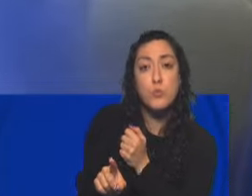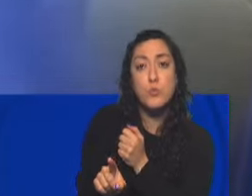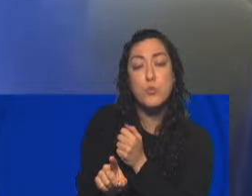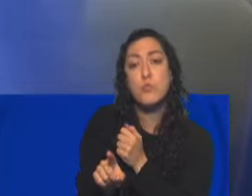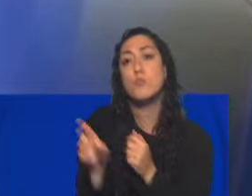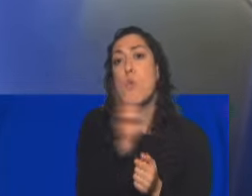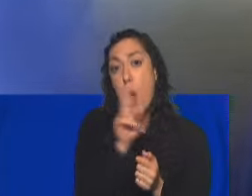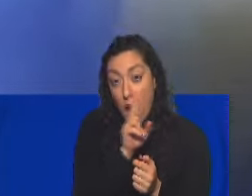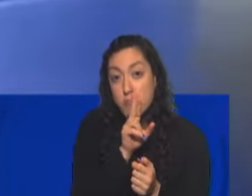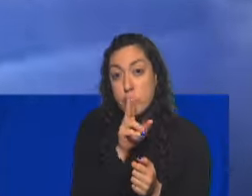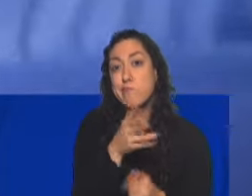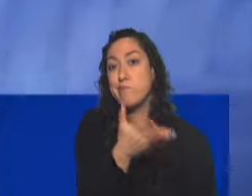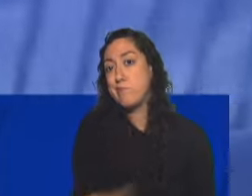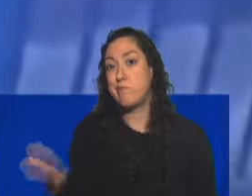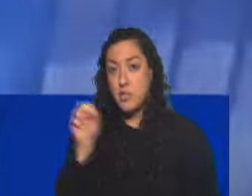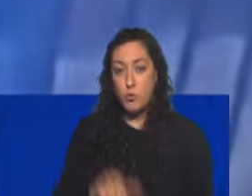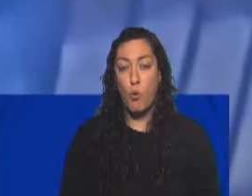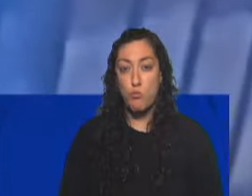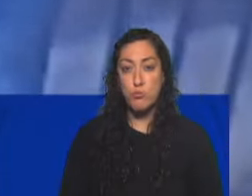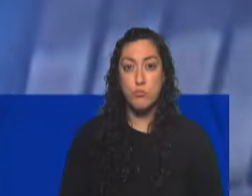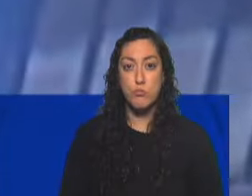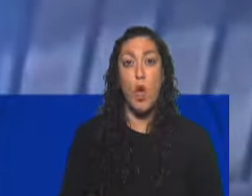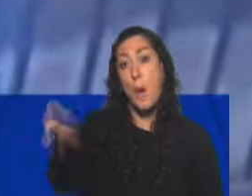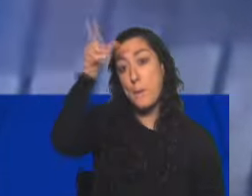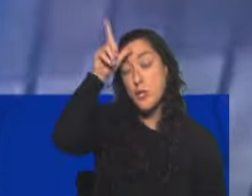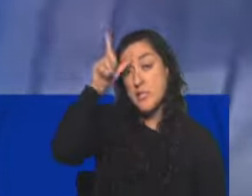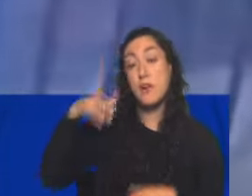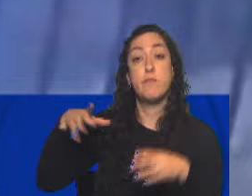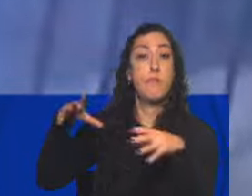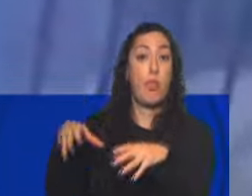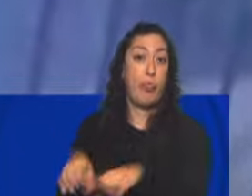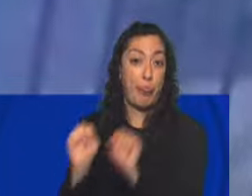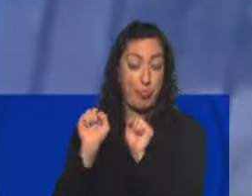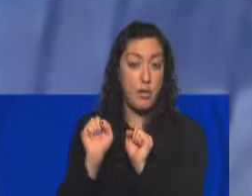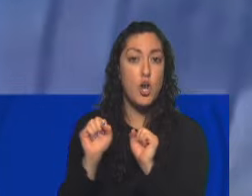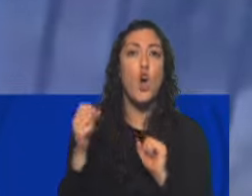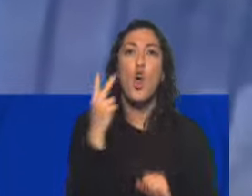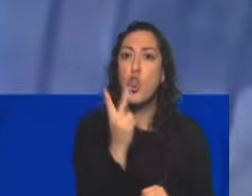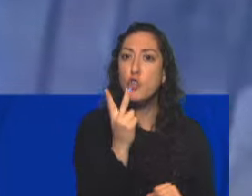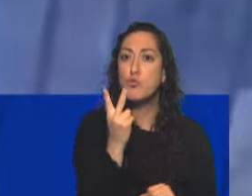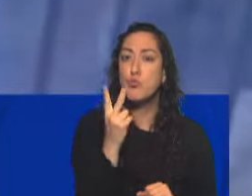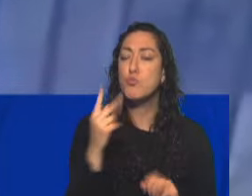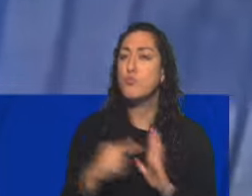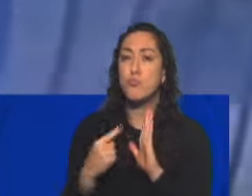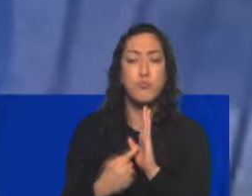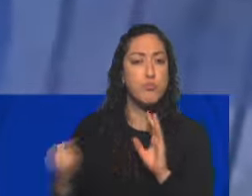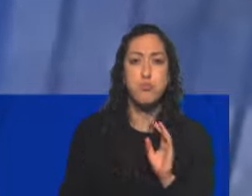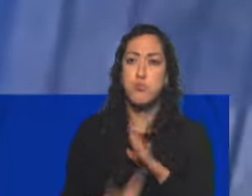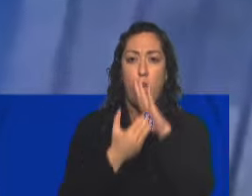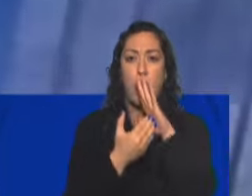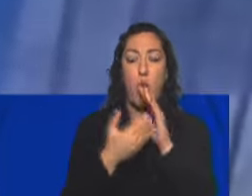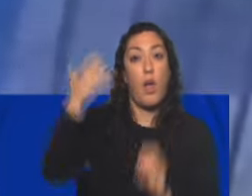asesinada. Hubieron dos datos cruciales para que la policía pudiera dar con el homicida. Una cámara